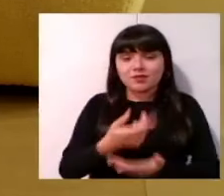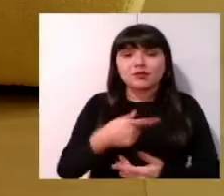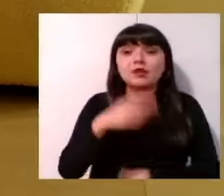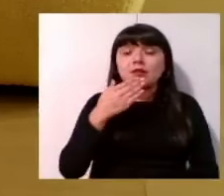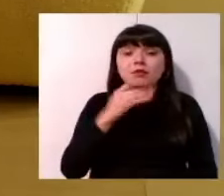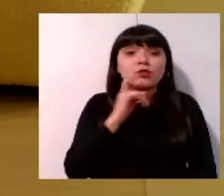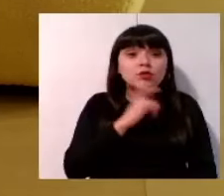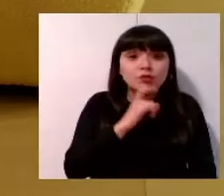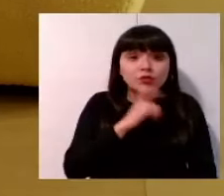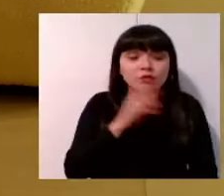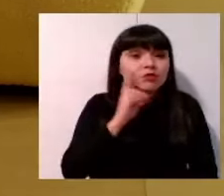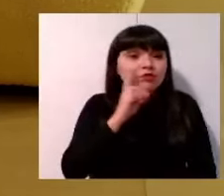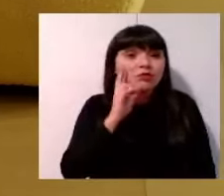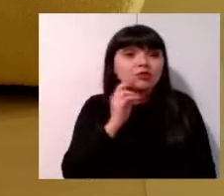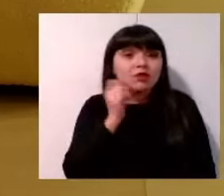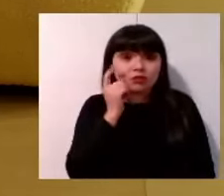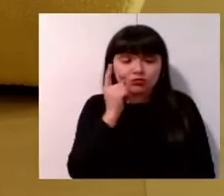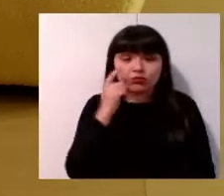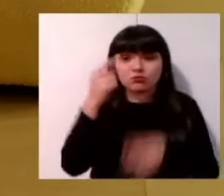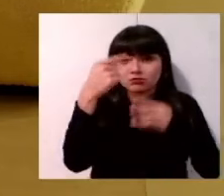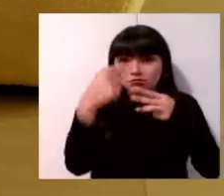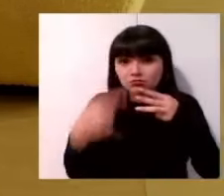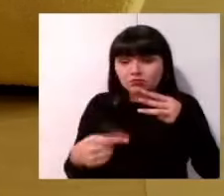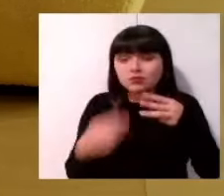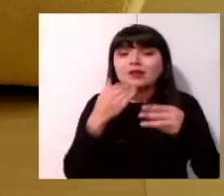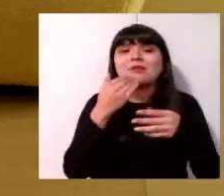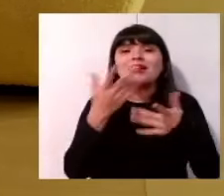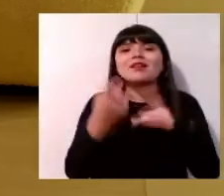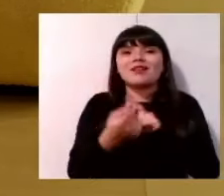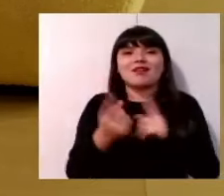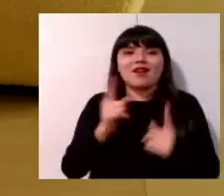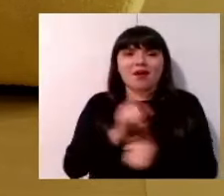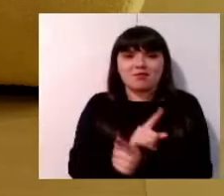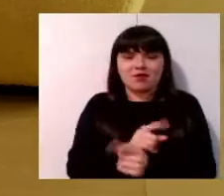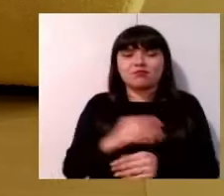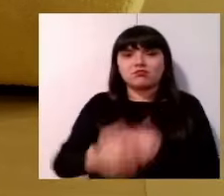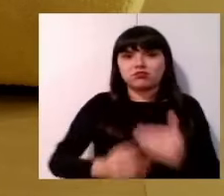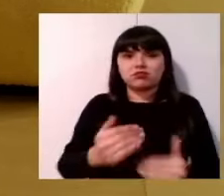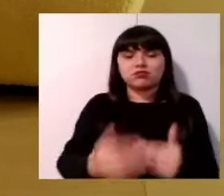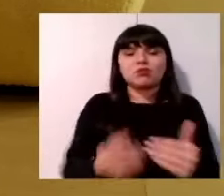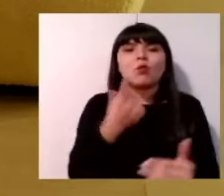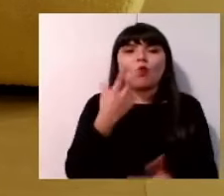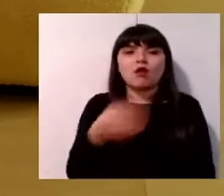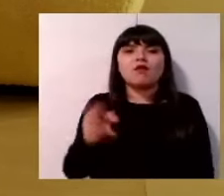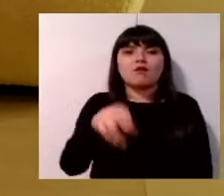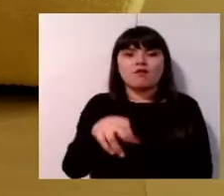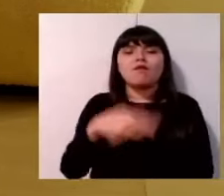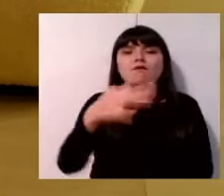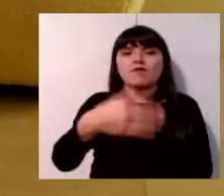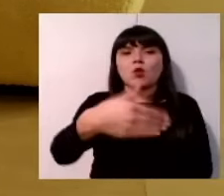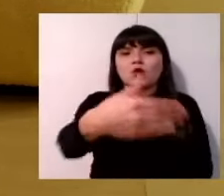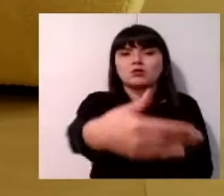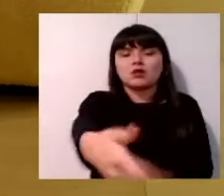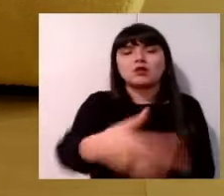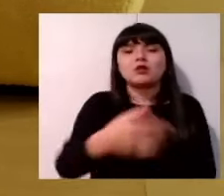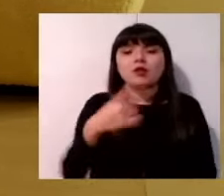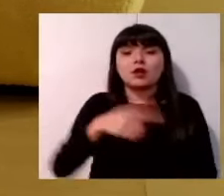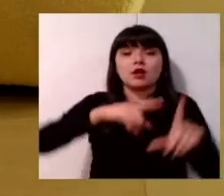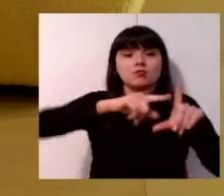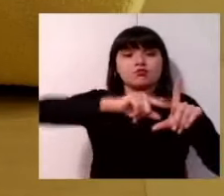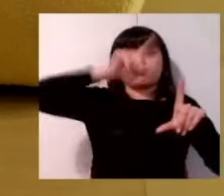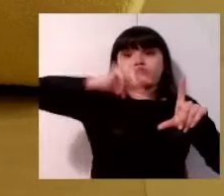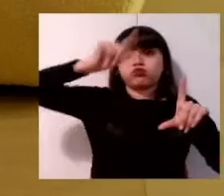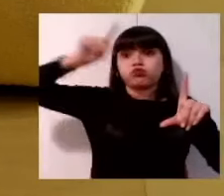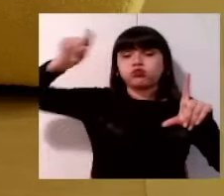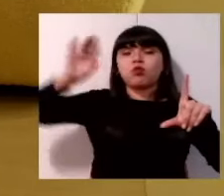son ahí va cambiando los tipos de frecuencia. Si predomina las frecuencias altas, las frecuencias bajas, y un poco eso